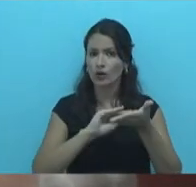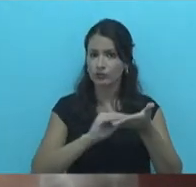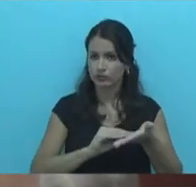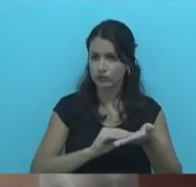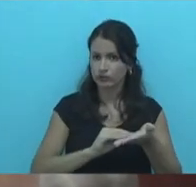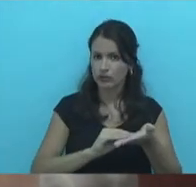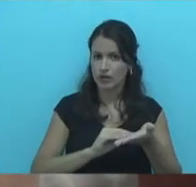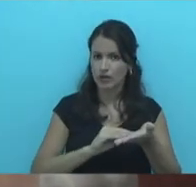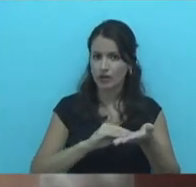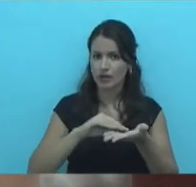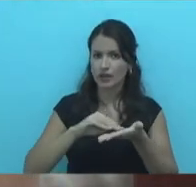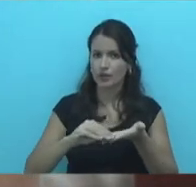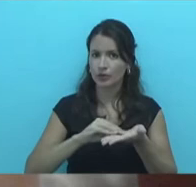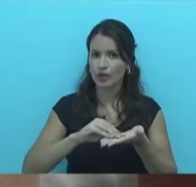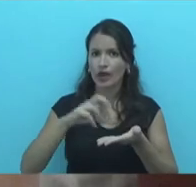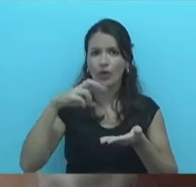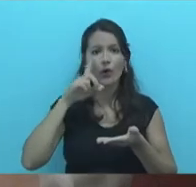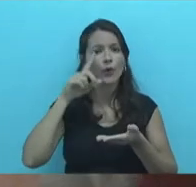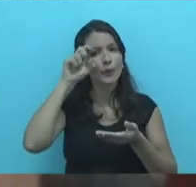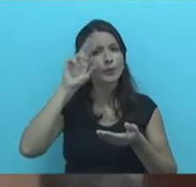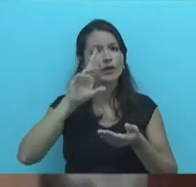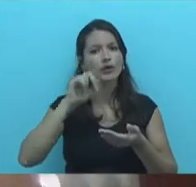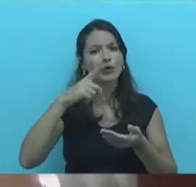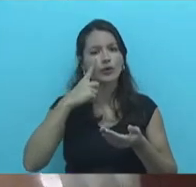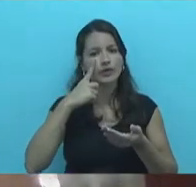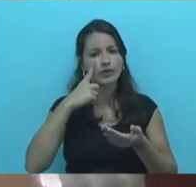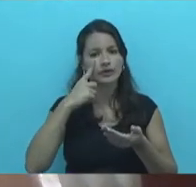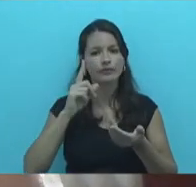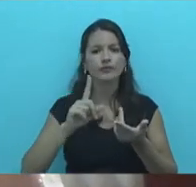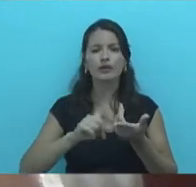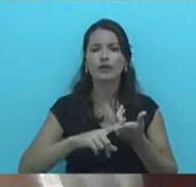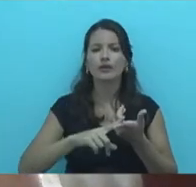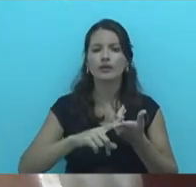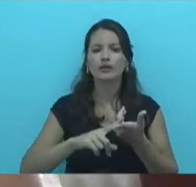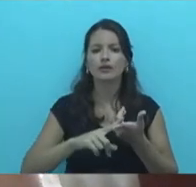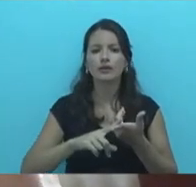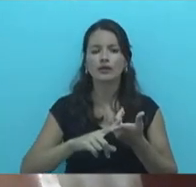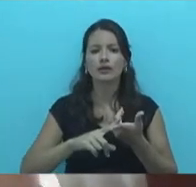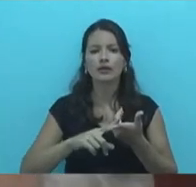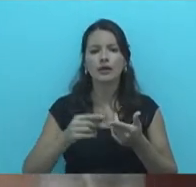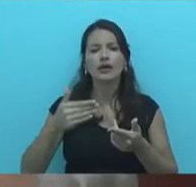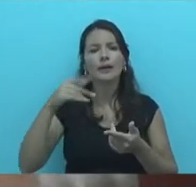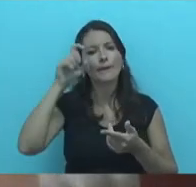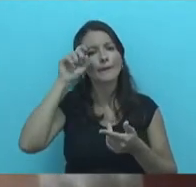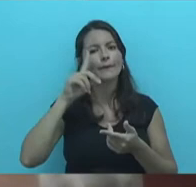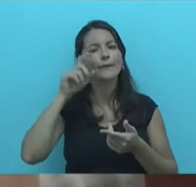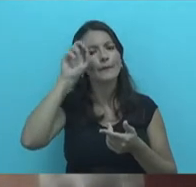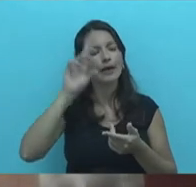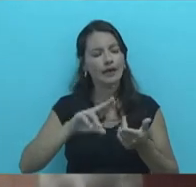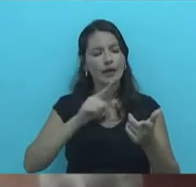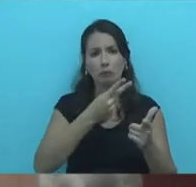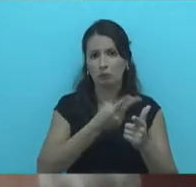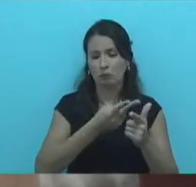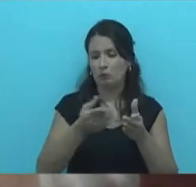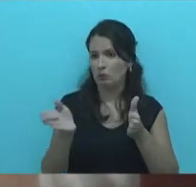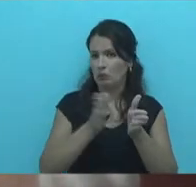región, el diputado Pieroni y también la oriunda de Venado Tuerto, Mercedes Meyer, en este tema que es muy importante para la